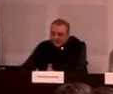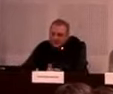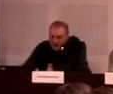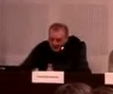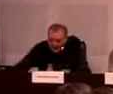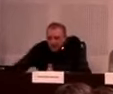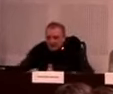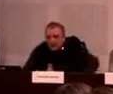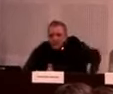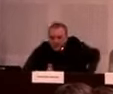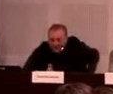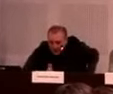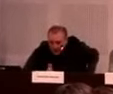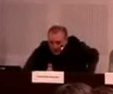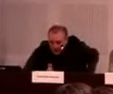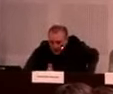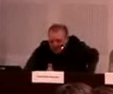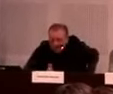vamos a seguir